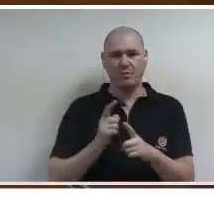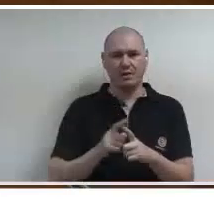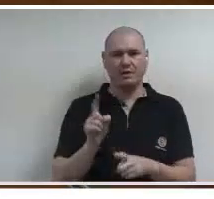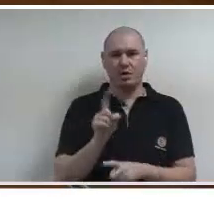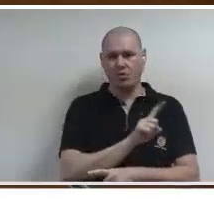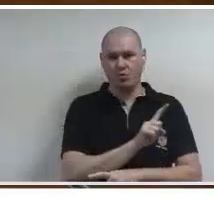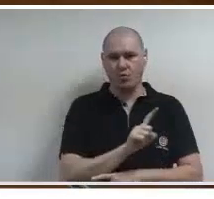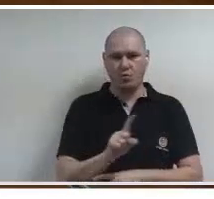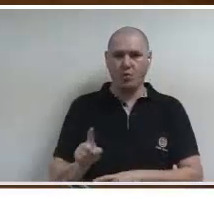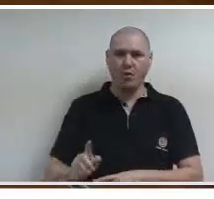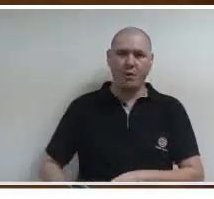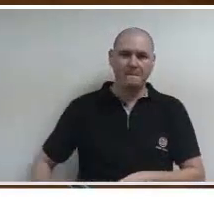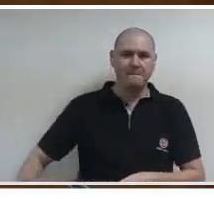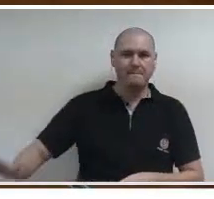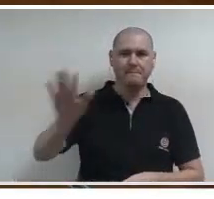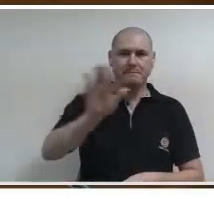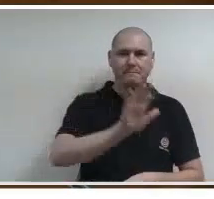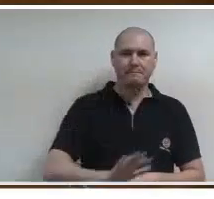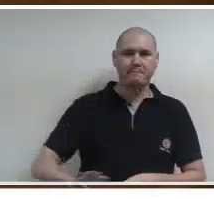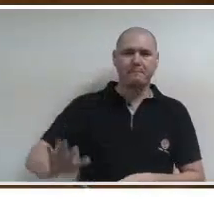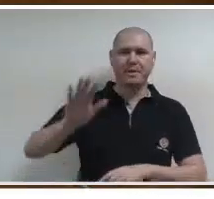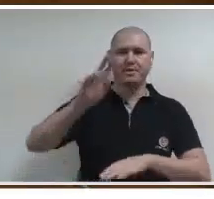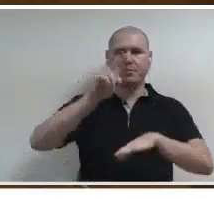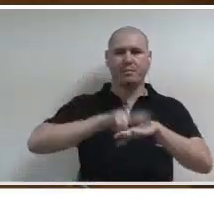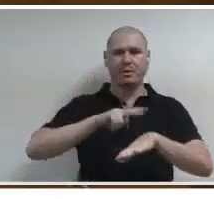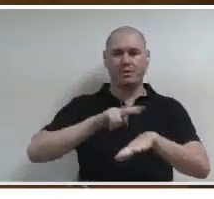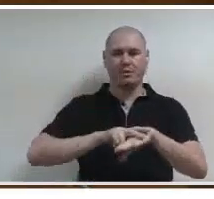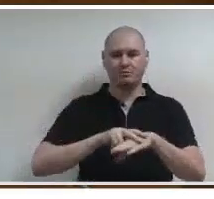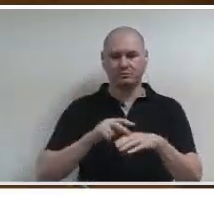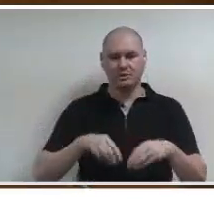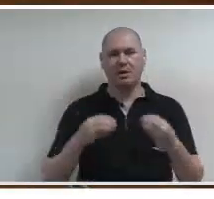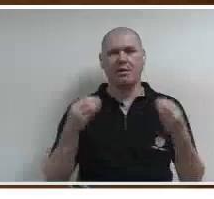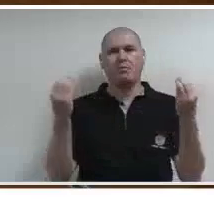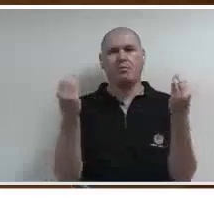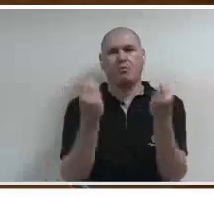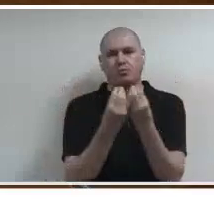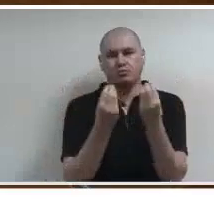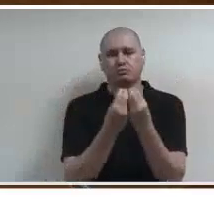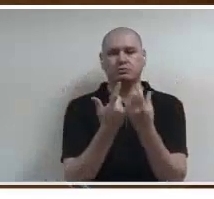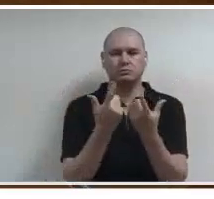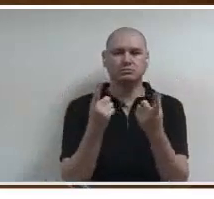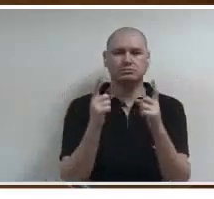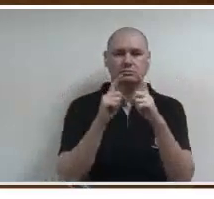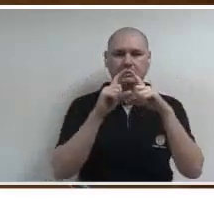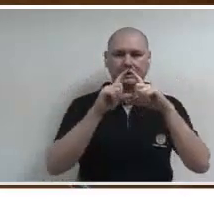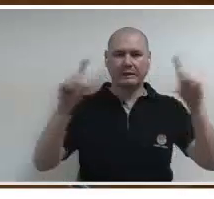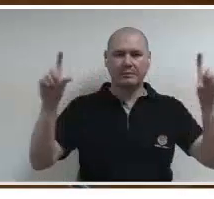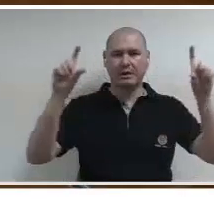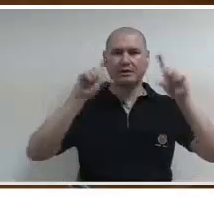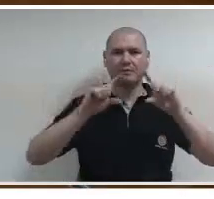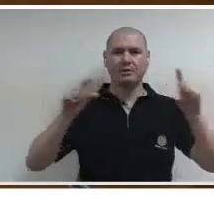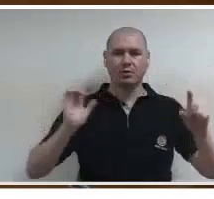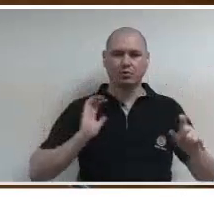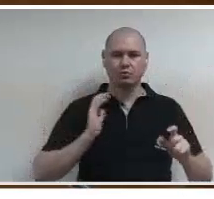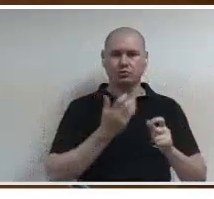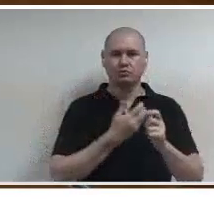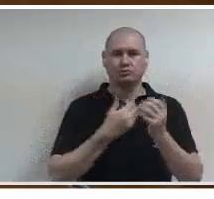ahí, capital de Añonte. Que todo eso, a mí o yo apañan desde Vico a caso fuera.